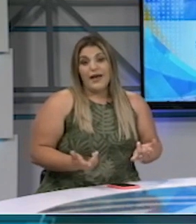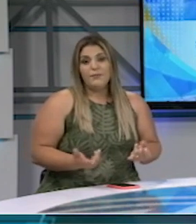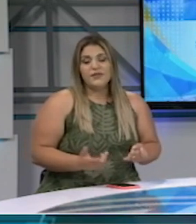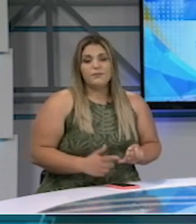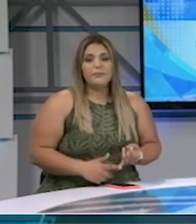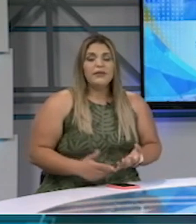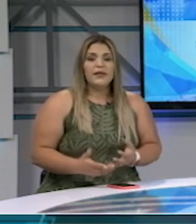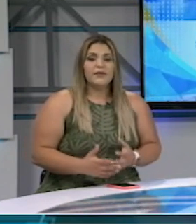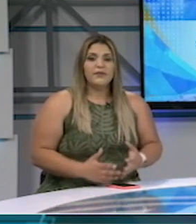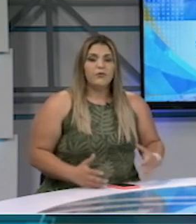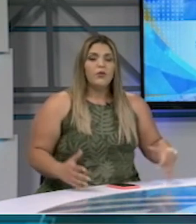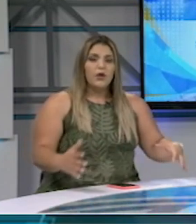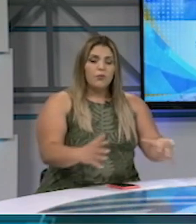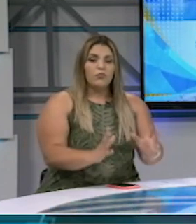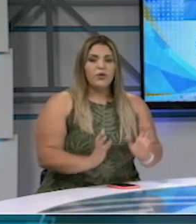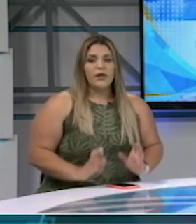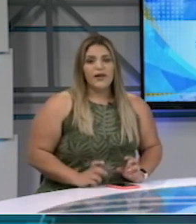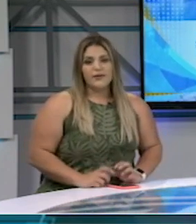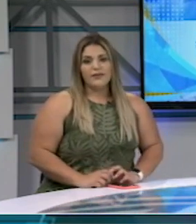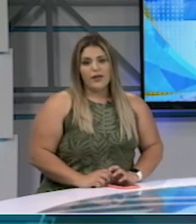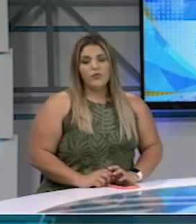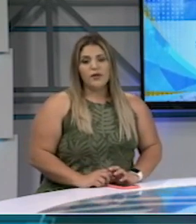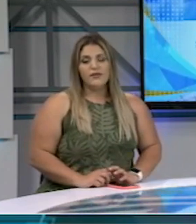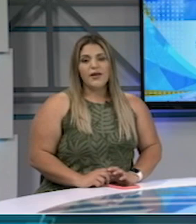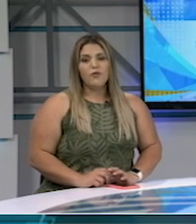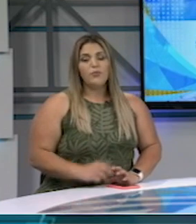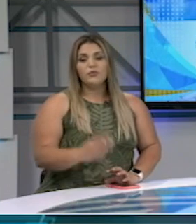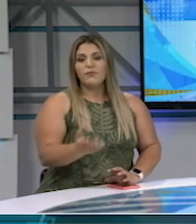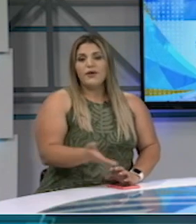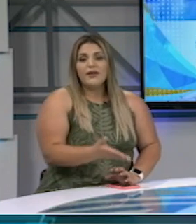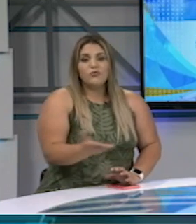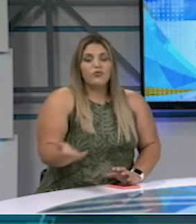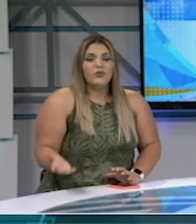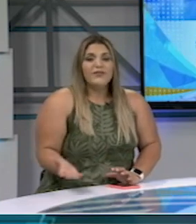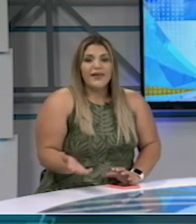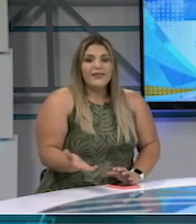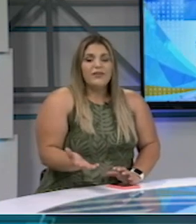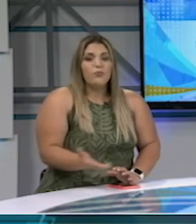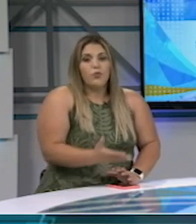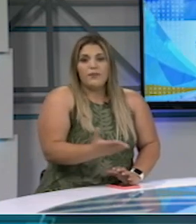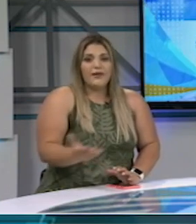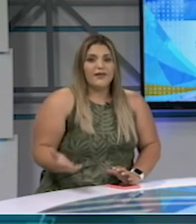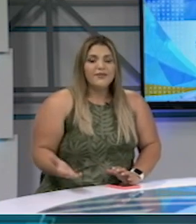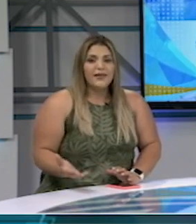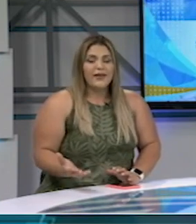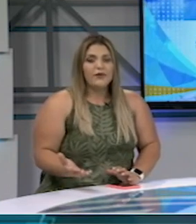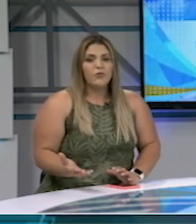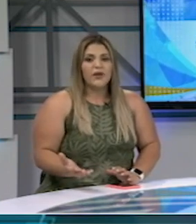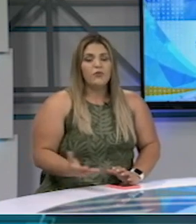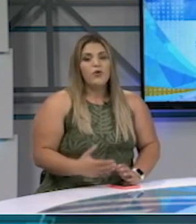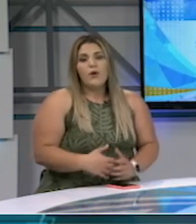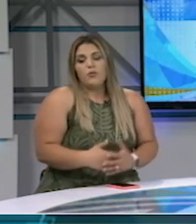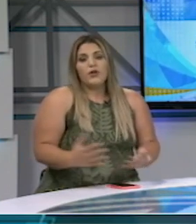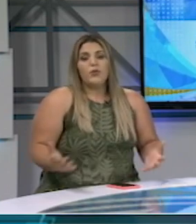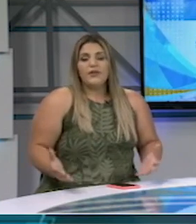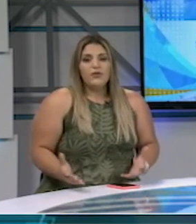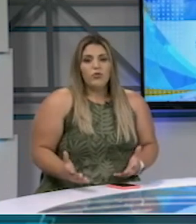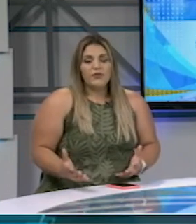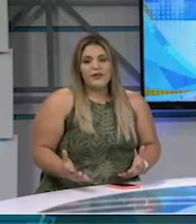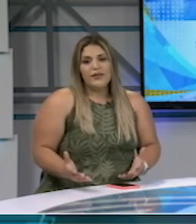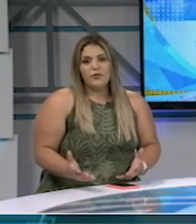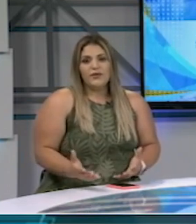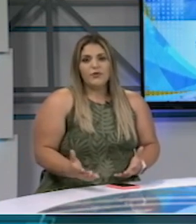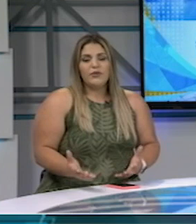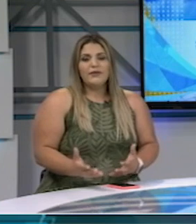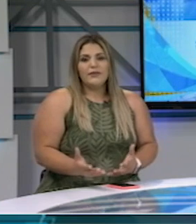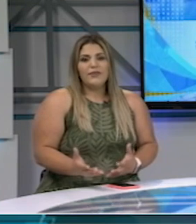vial principalmente, que ha sido muy acertado en este año, pero también a las soluciones que ha tenido por emergencia que dar el gobierno, porque no ha tenido otra